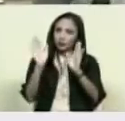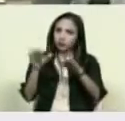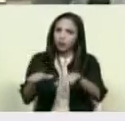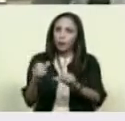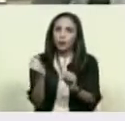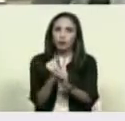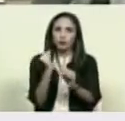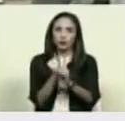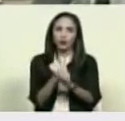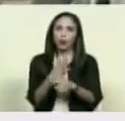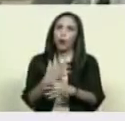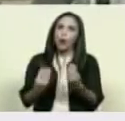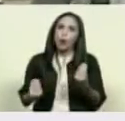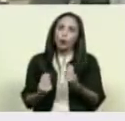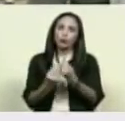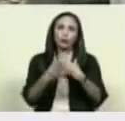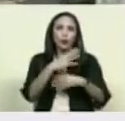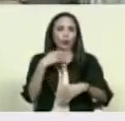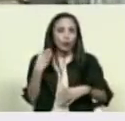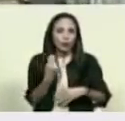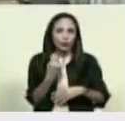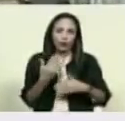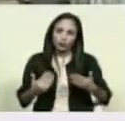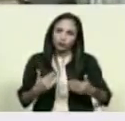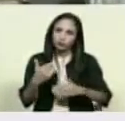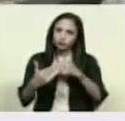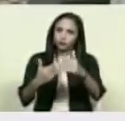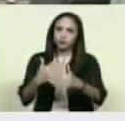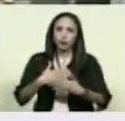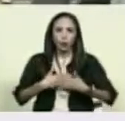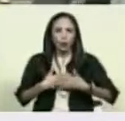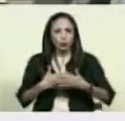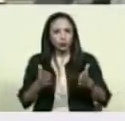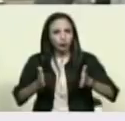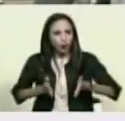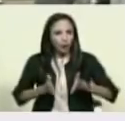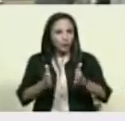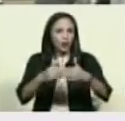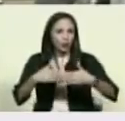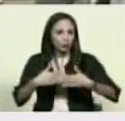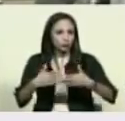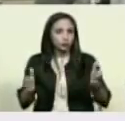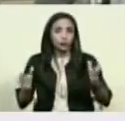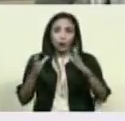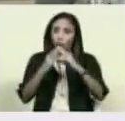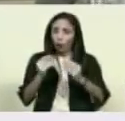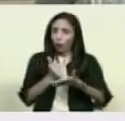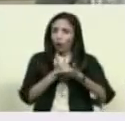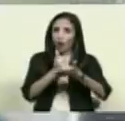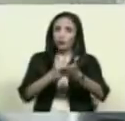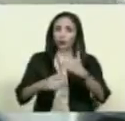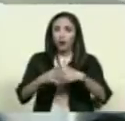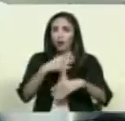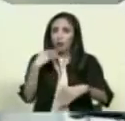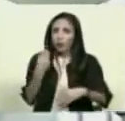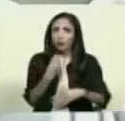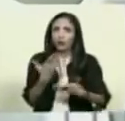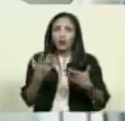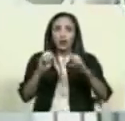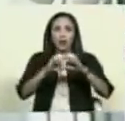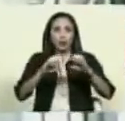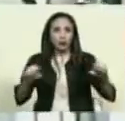por la juventud. Trabajar por abrirle caminos. Todos los caminos posibles, todos. De la